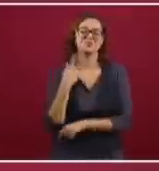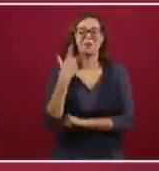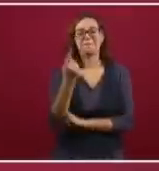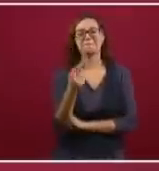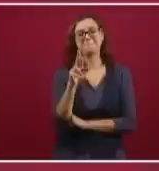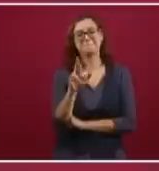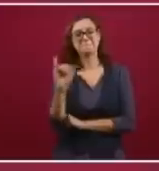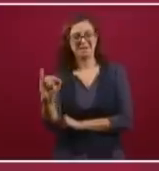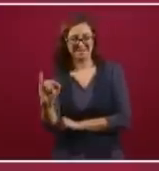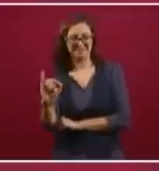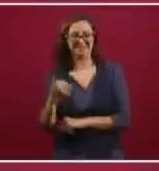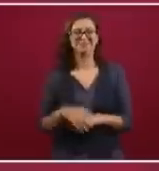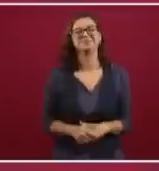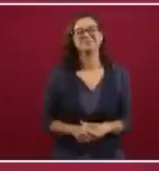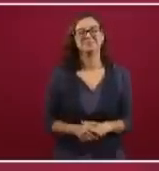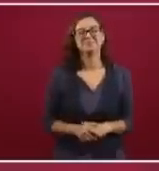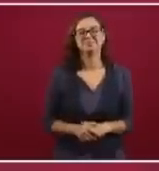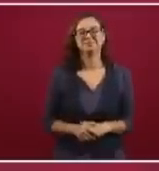El PAN